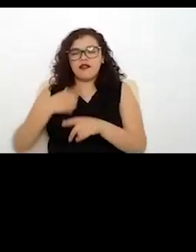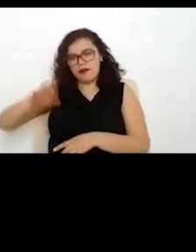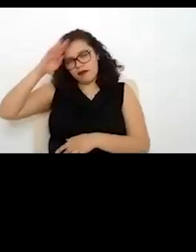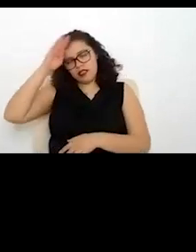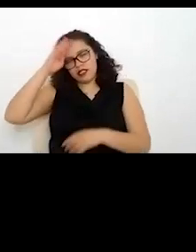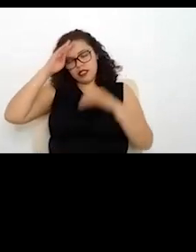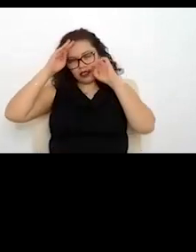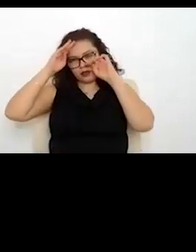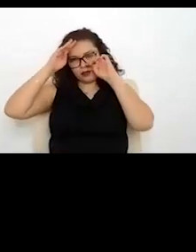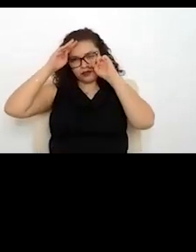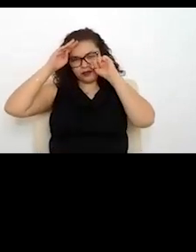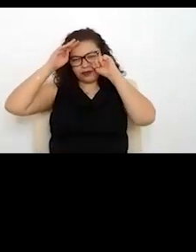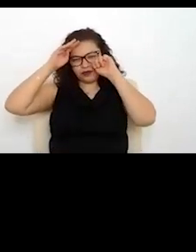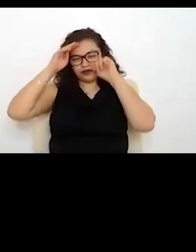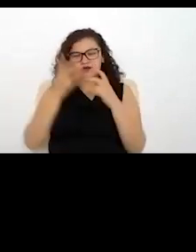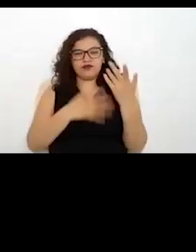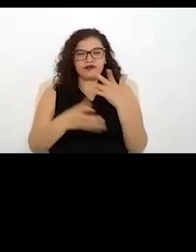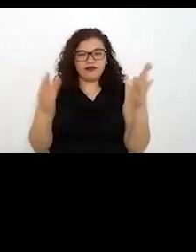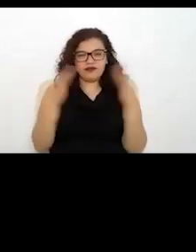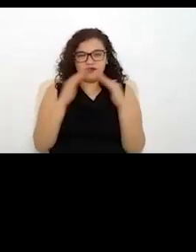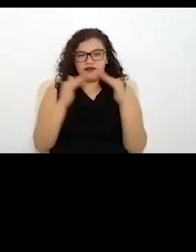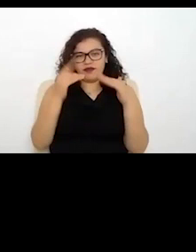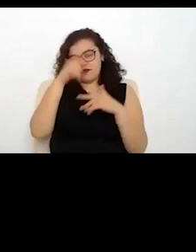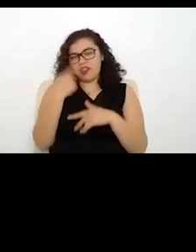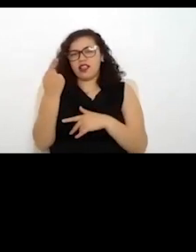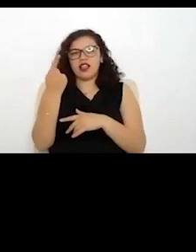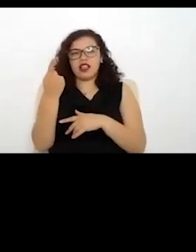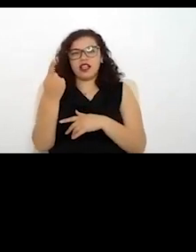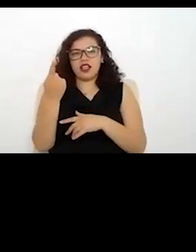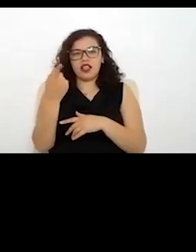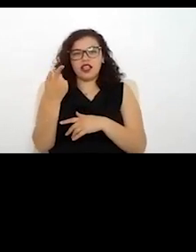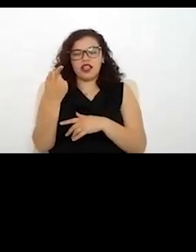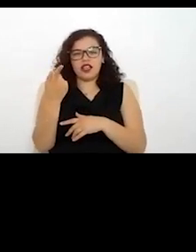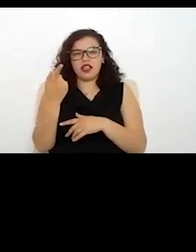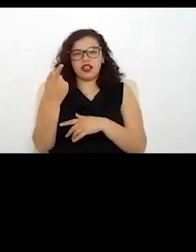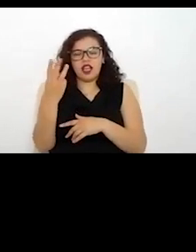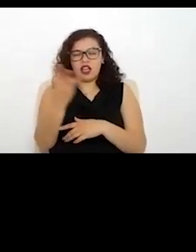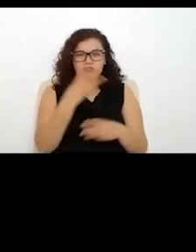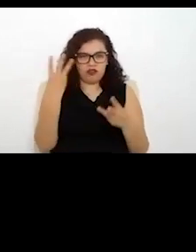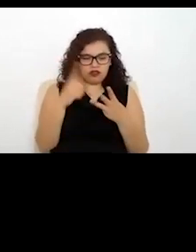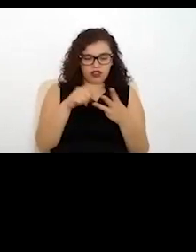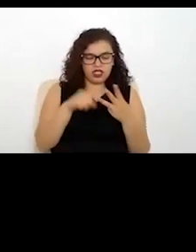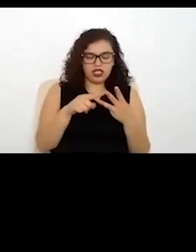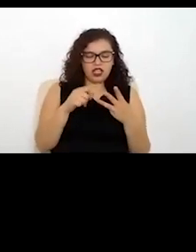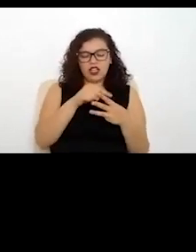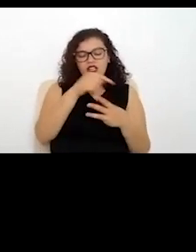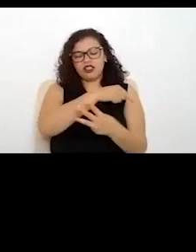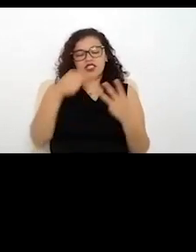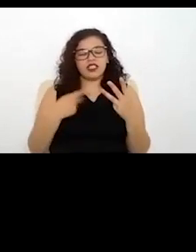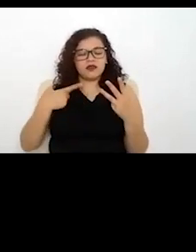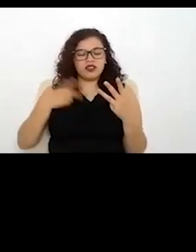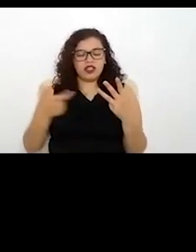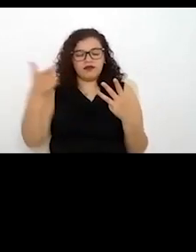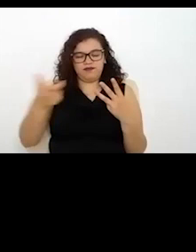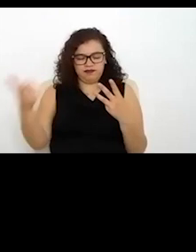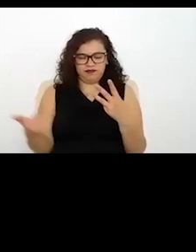y la habitación se encuentra garantizada a través de las aportaciones que se hacen de forma tripartita al Infonavit. Esta tripartita significa que hay